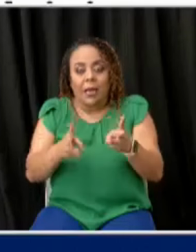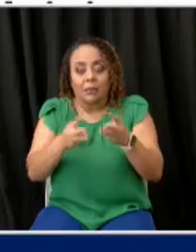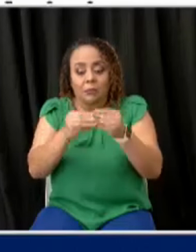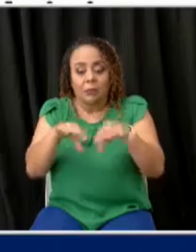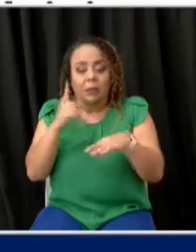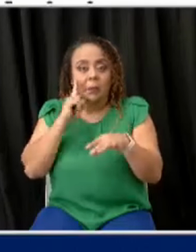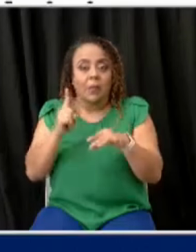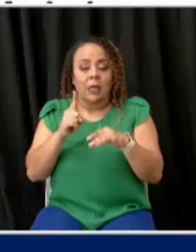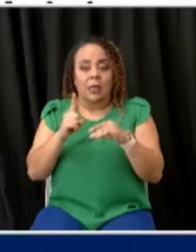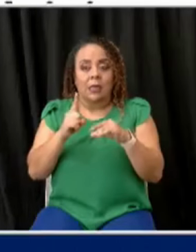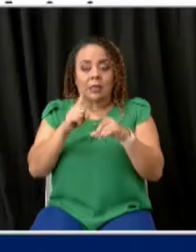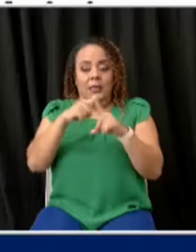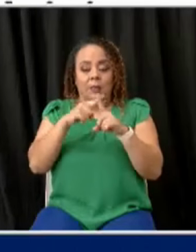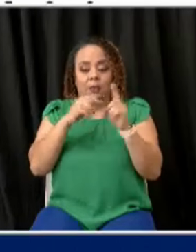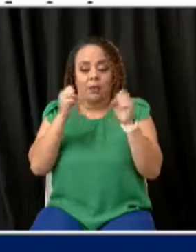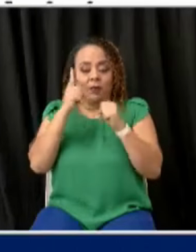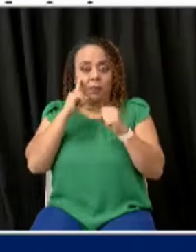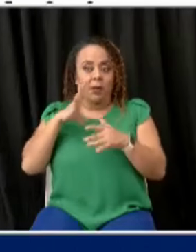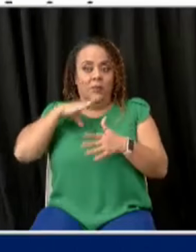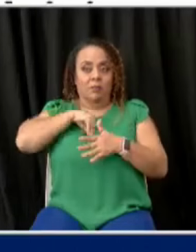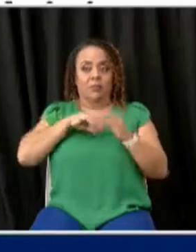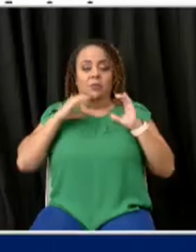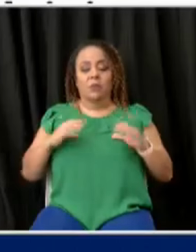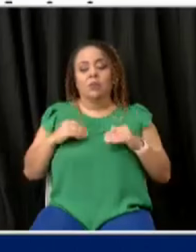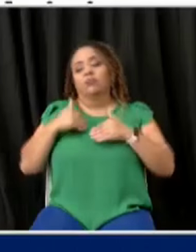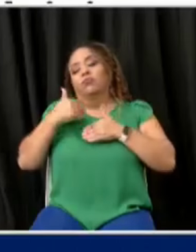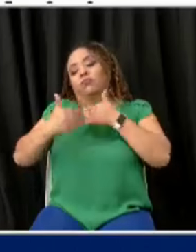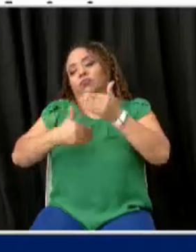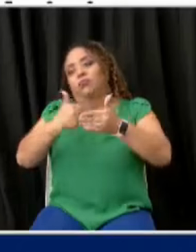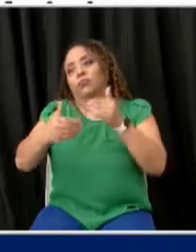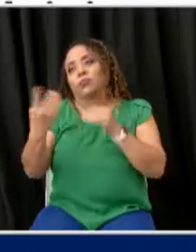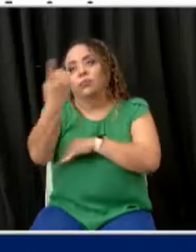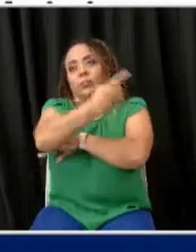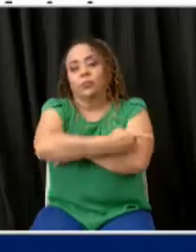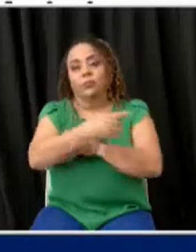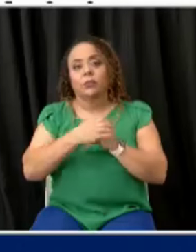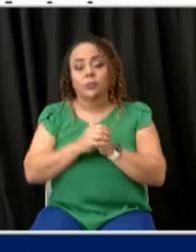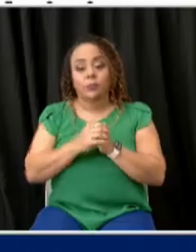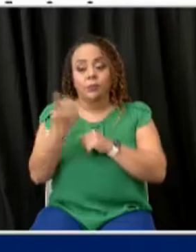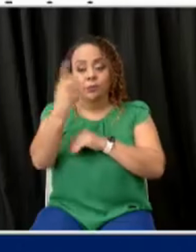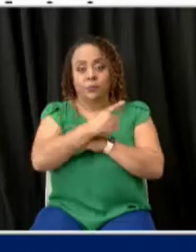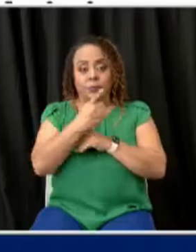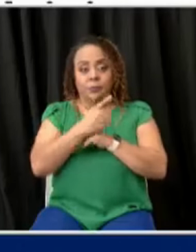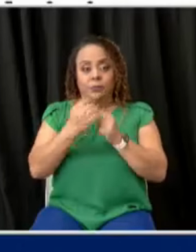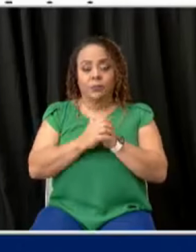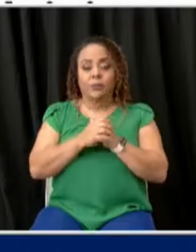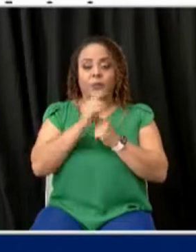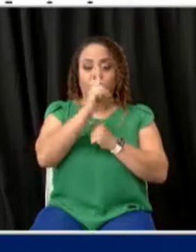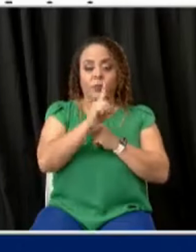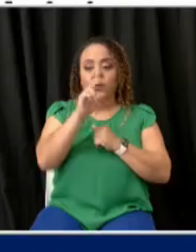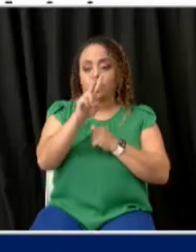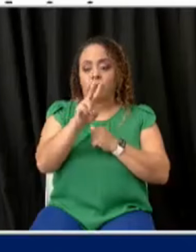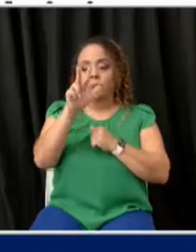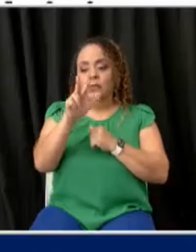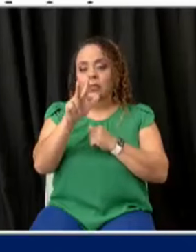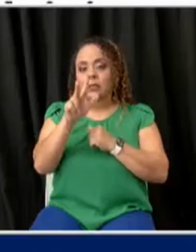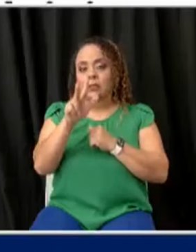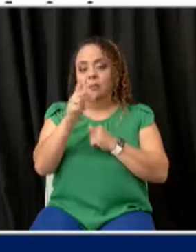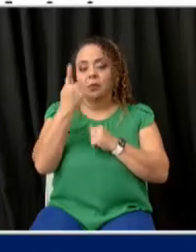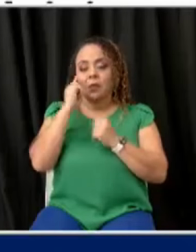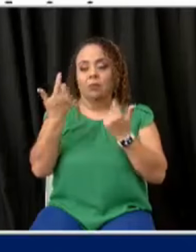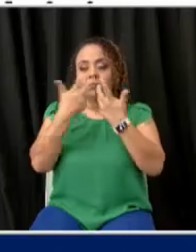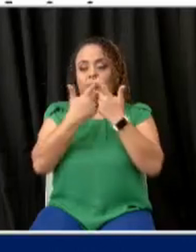temperatura fría para adentro. Pero conforme pasan los días, vean esa gráfica, los días de aclimatación, día 1, día 2, día 3, día tanto,